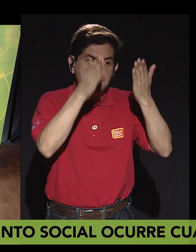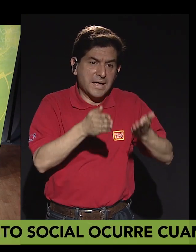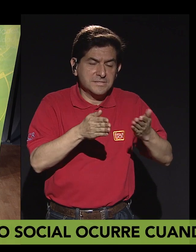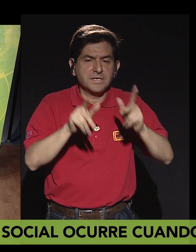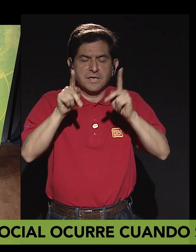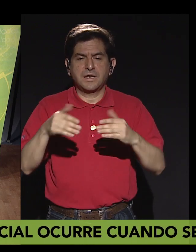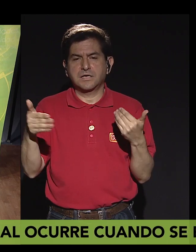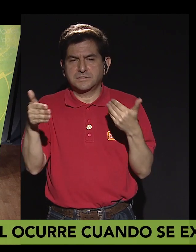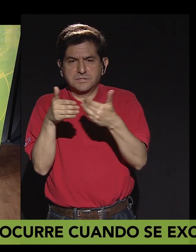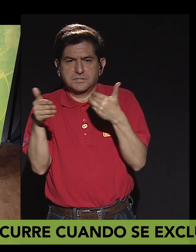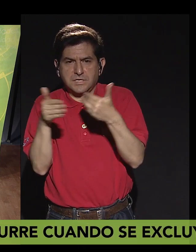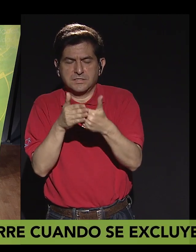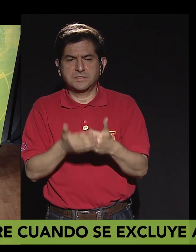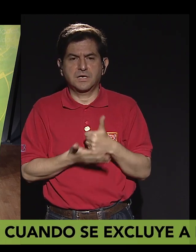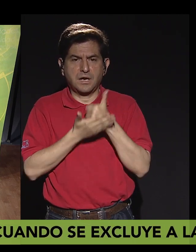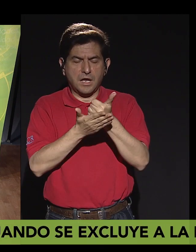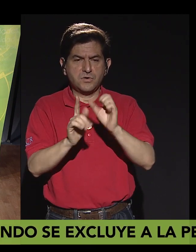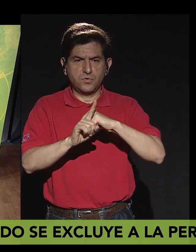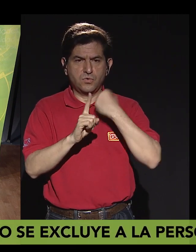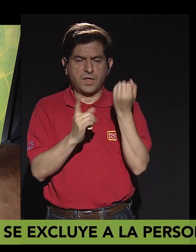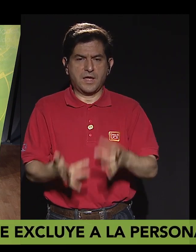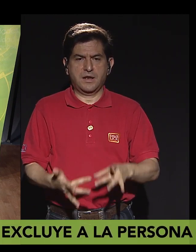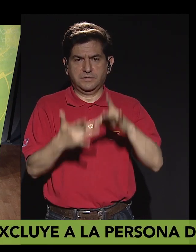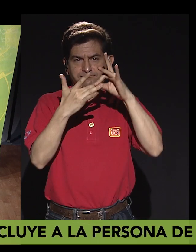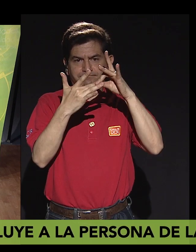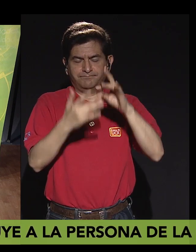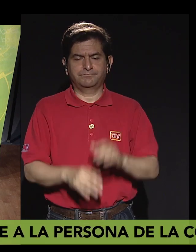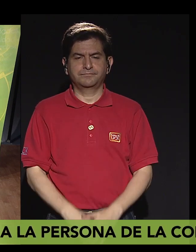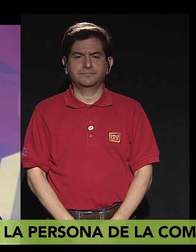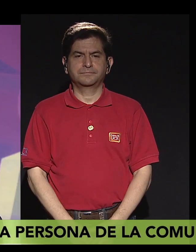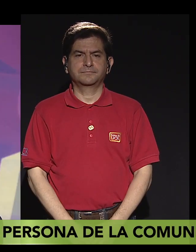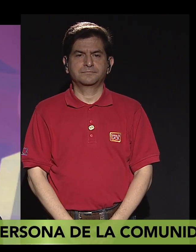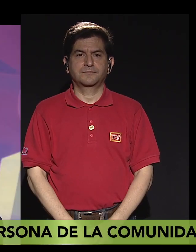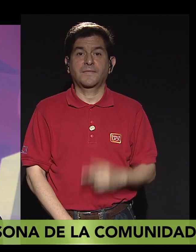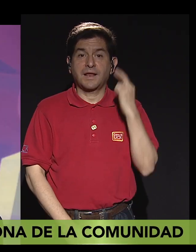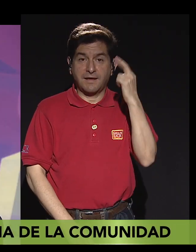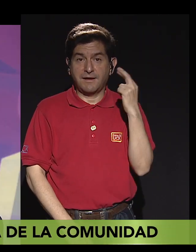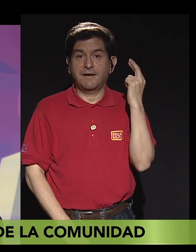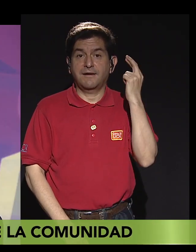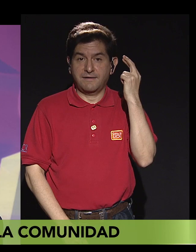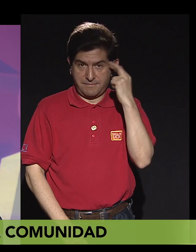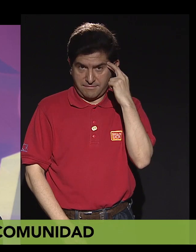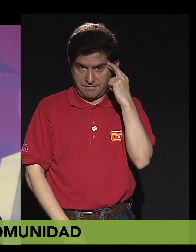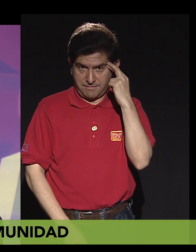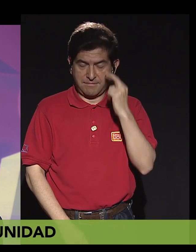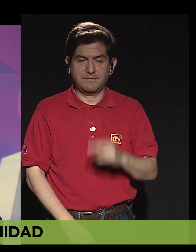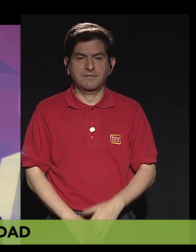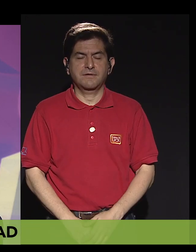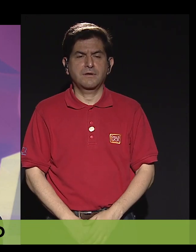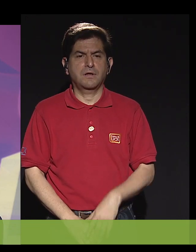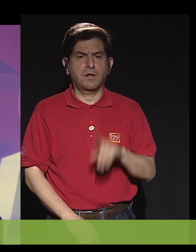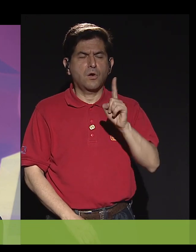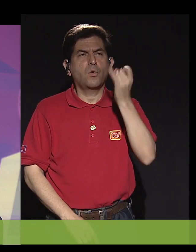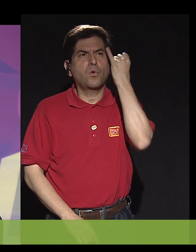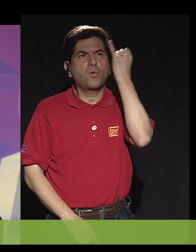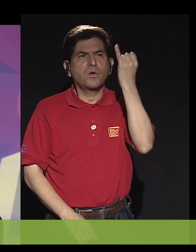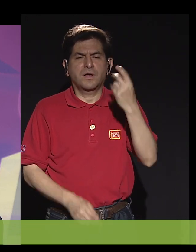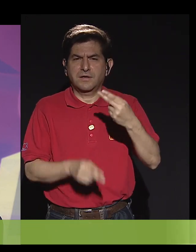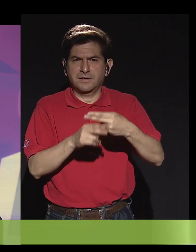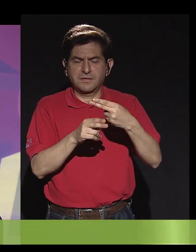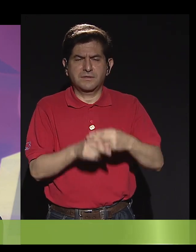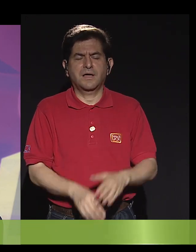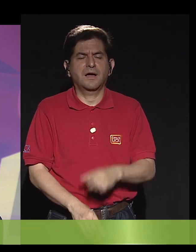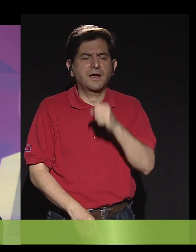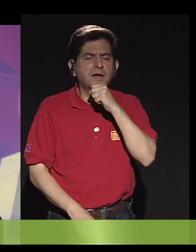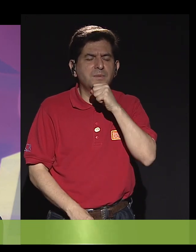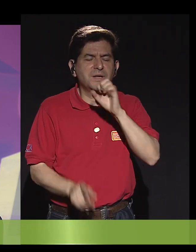personas vecinas, gente cercana que le pueda ayudar en una situación especial. Y en ese sentido, por eso es que hay un concepto